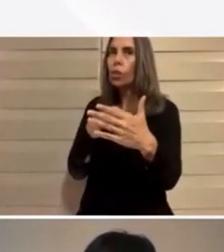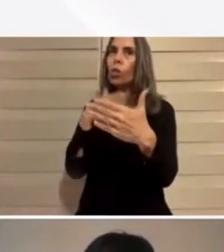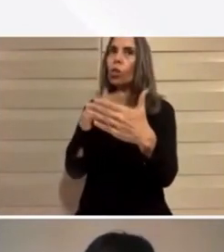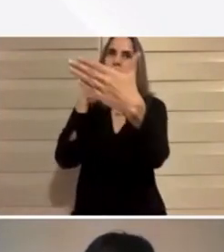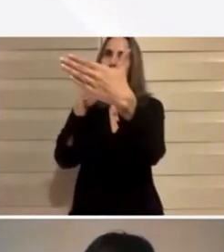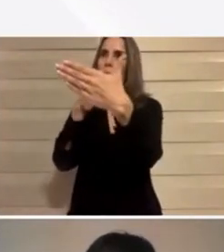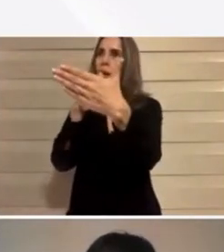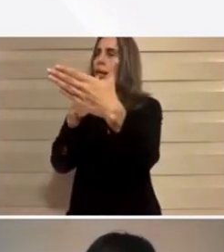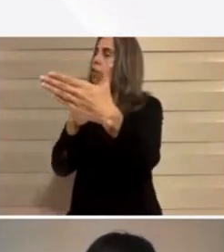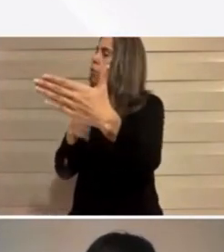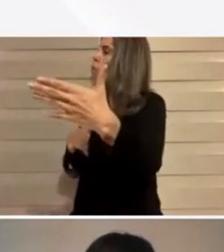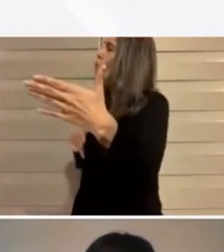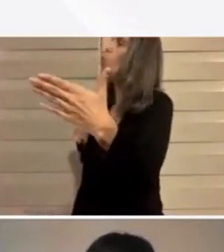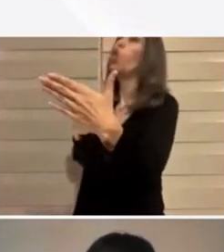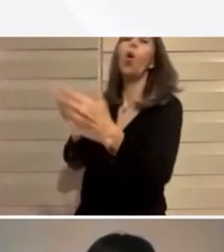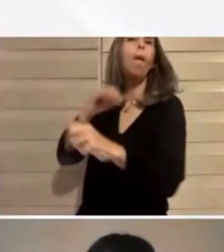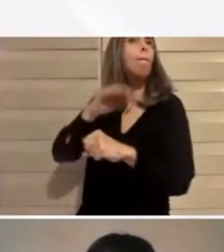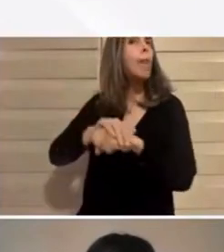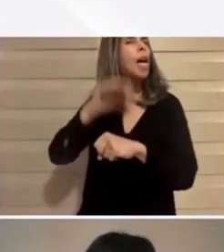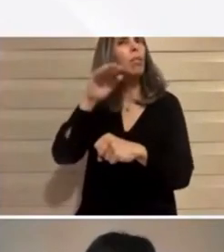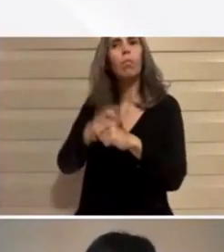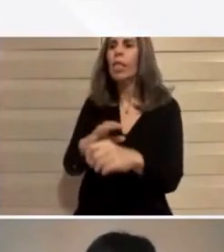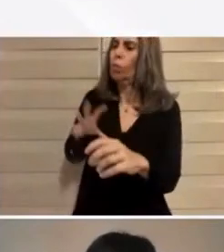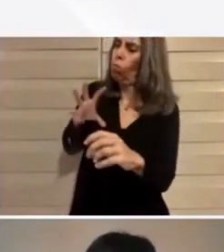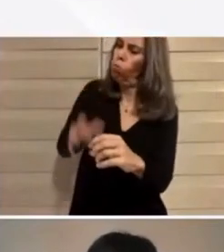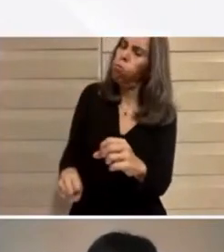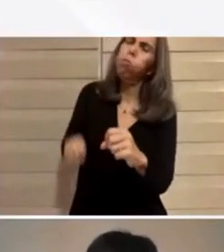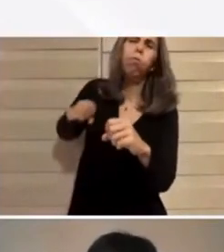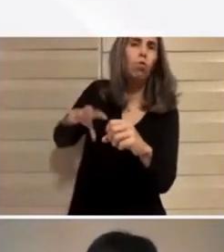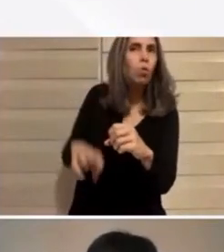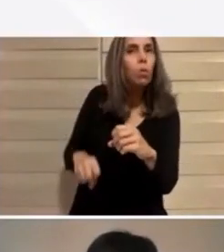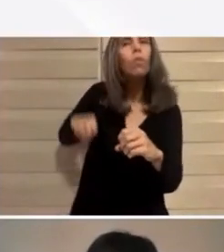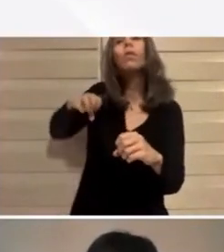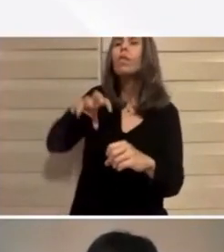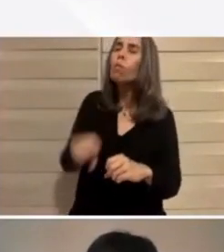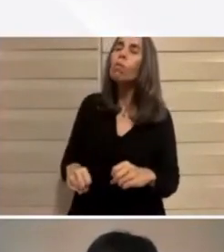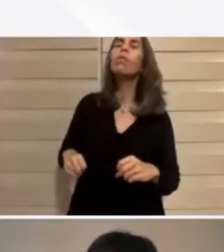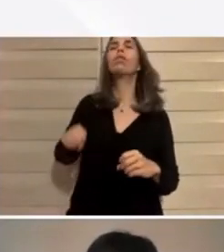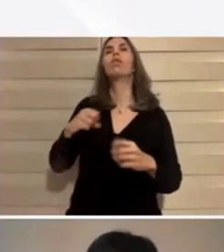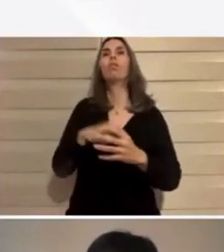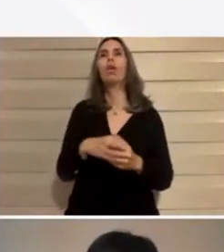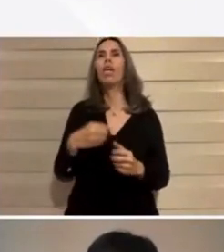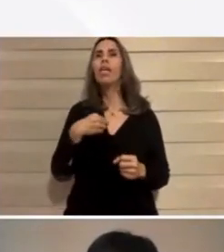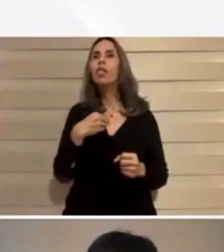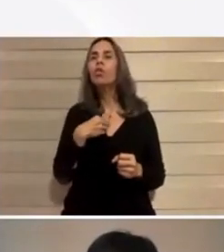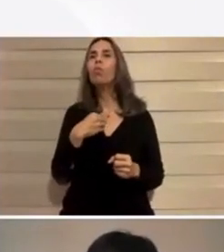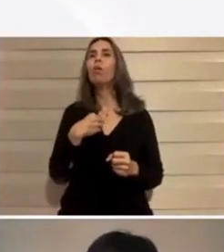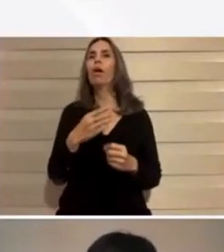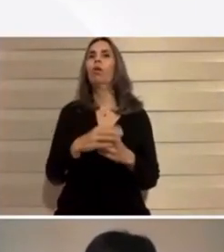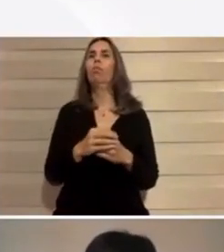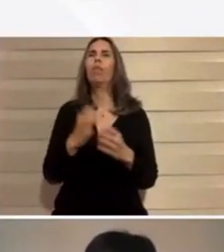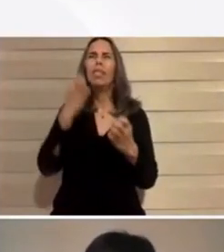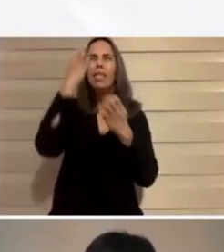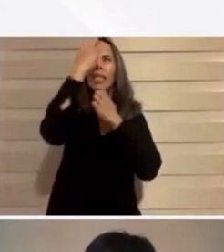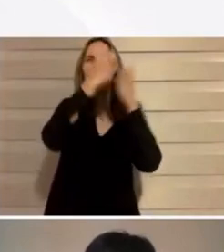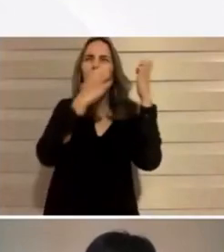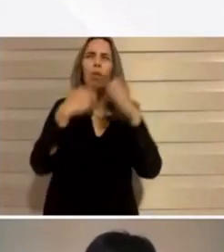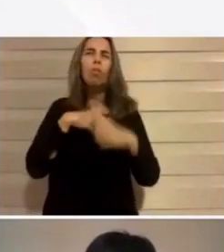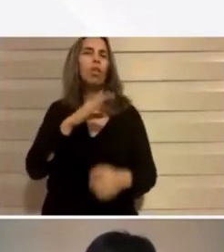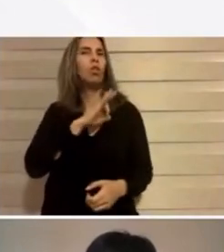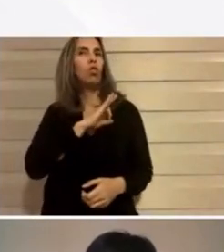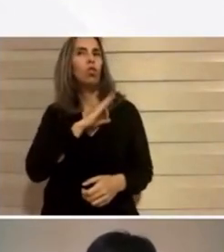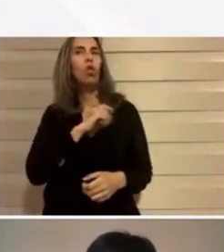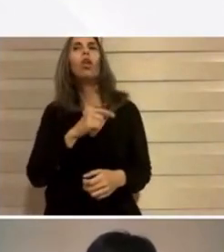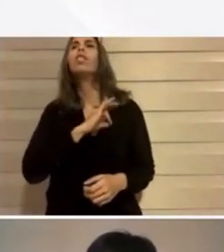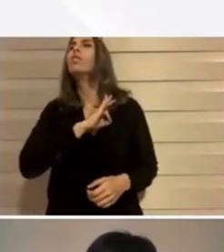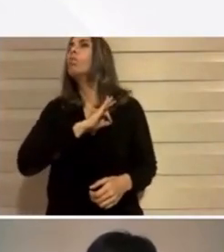reto, más ganas me dan de resolverlo, porque me tengo que probar a mí misma que soy capaz de hacerlo.